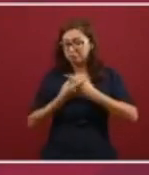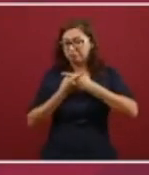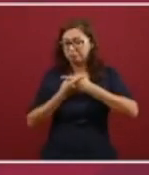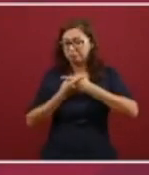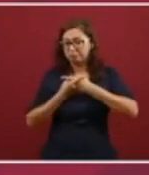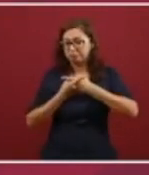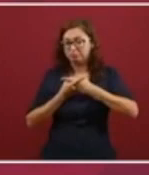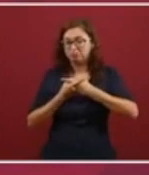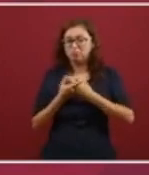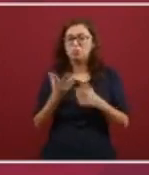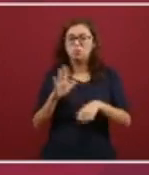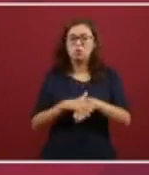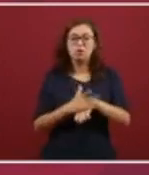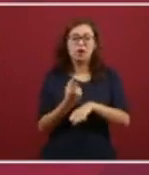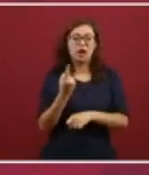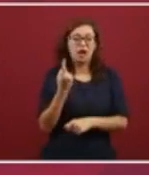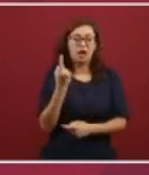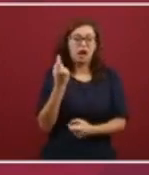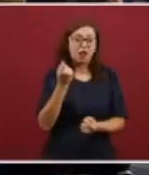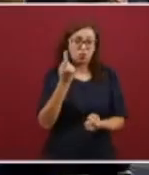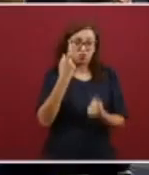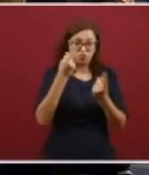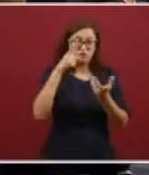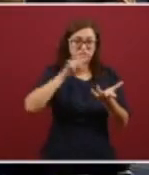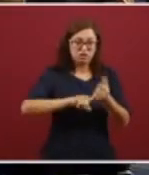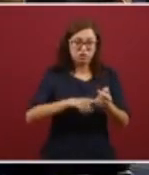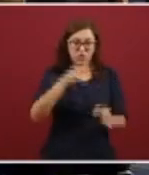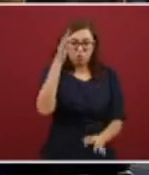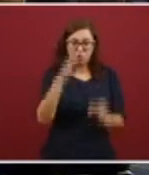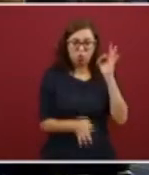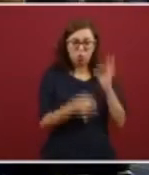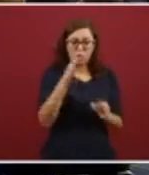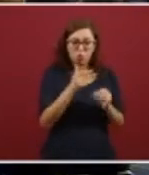porque en algunos casos hay juicios,